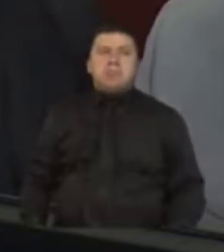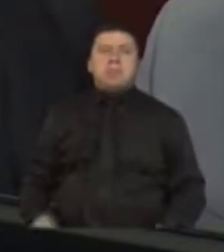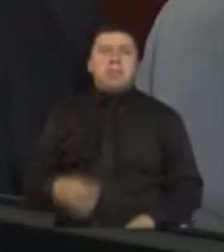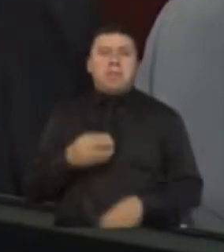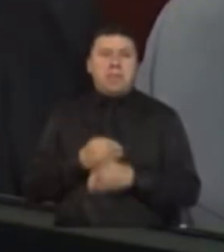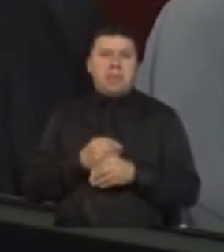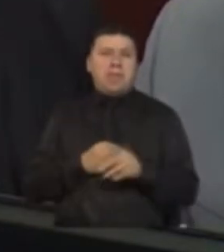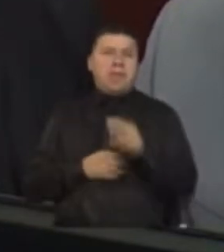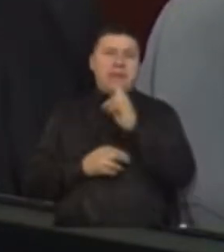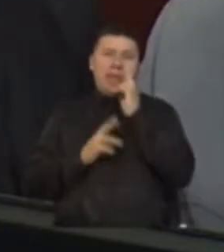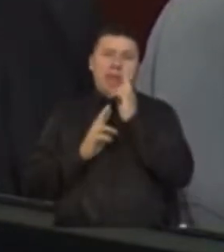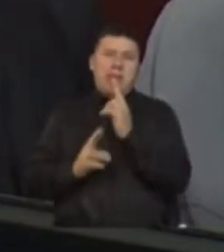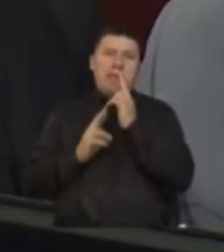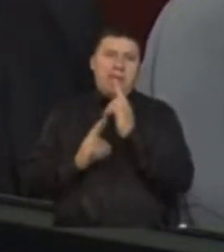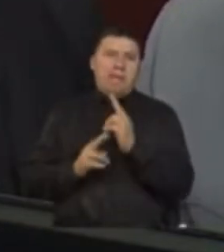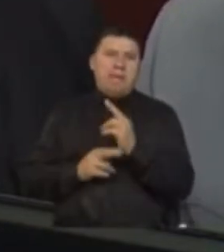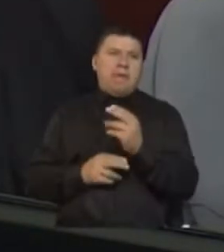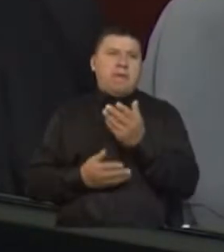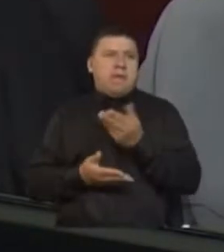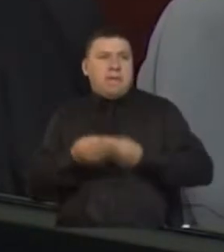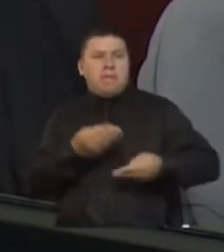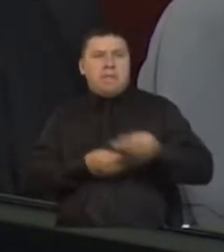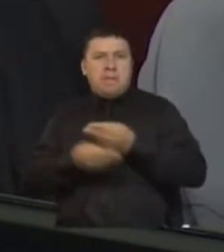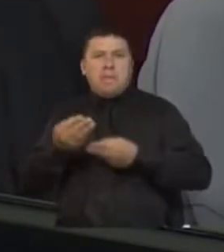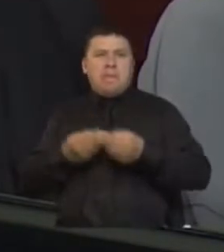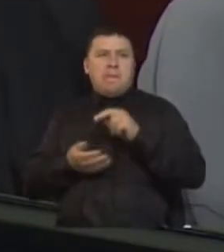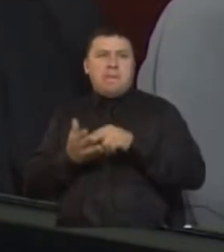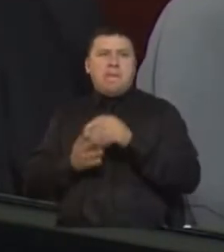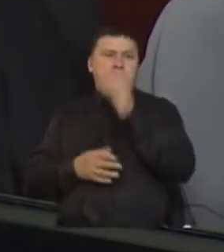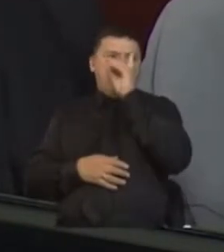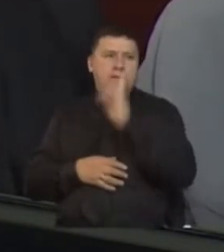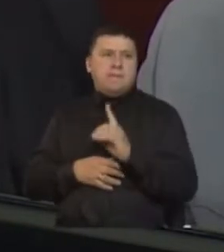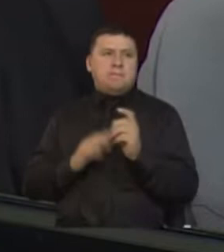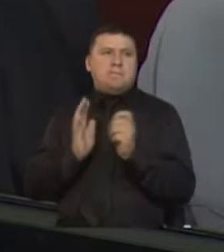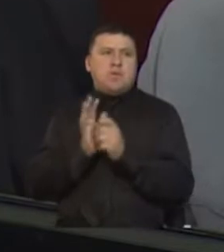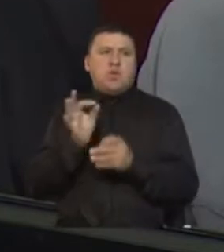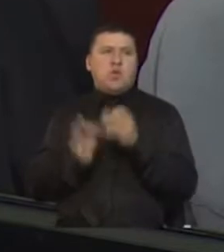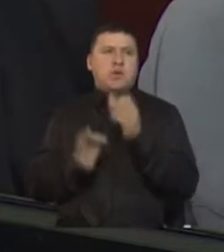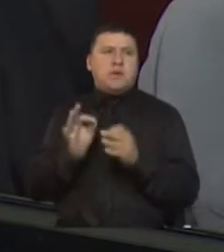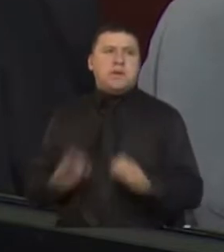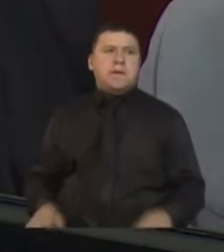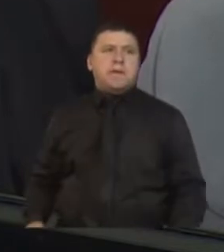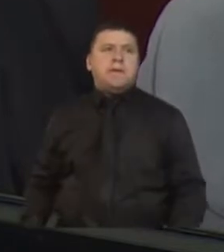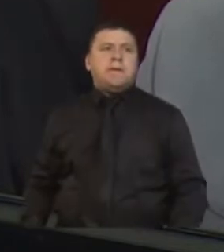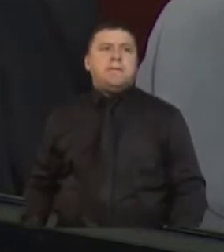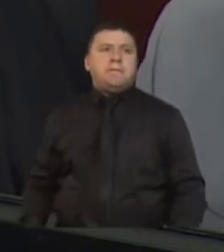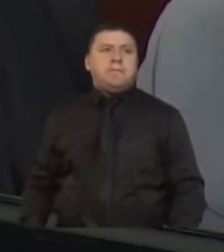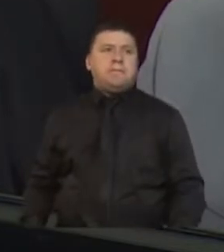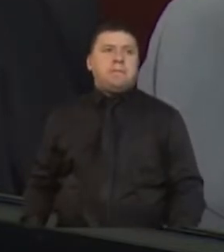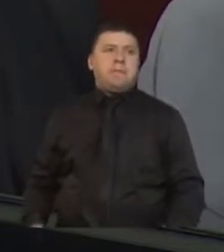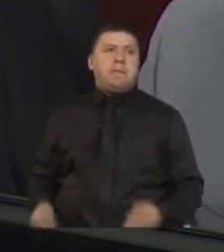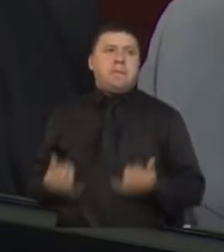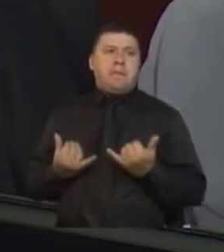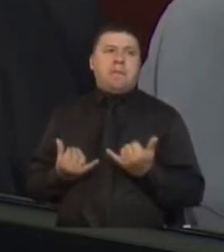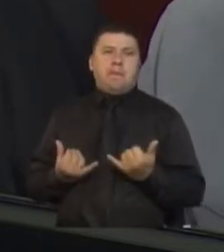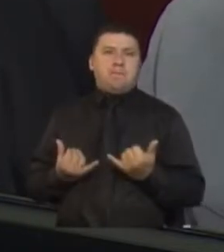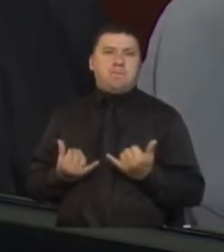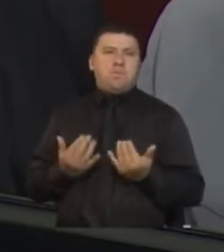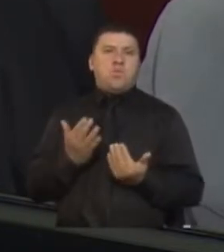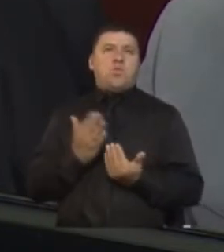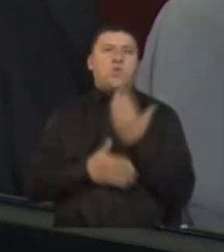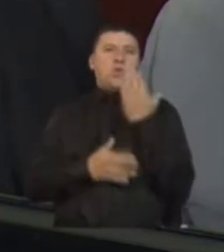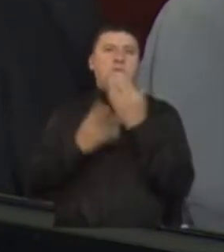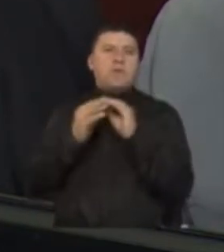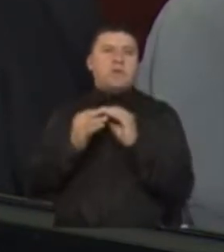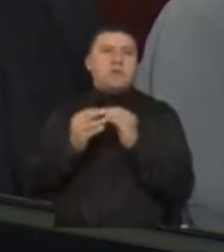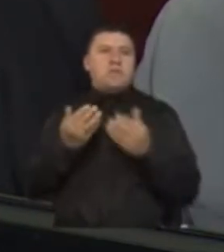se hace un reconocimiento recíproco de decisiones judiciales. Esta es una nueva forma